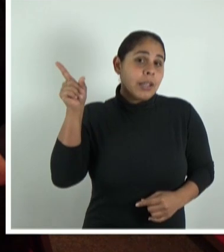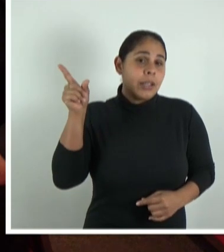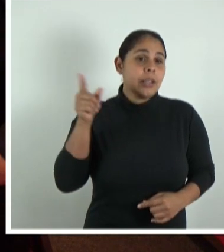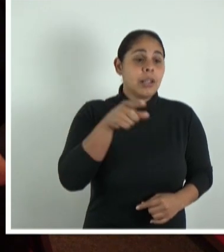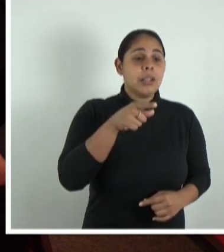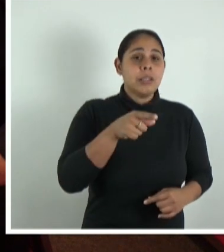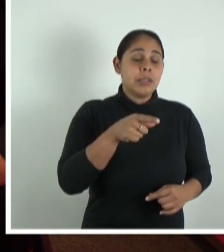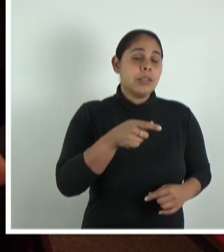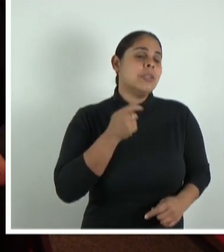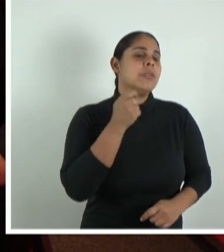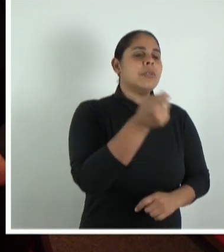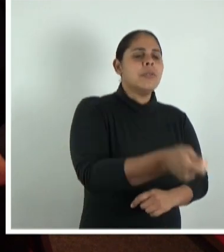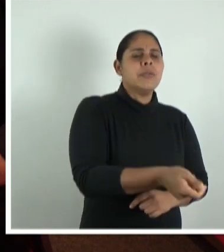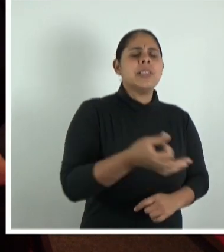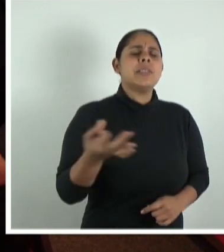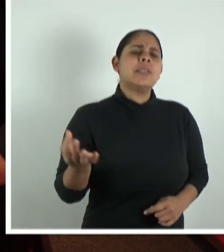libremente,